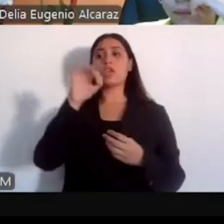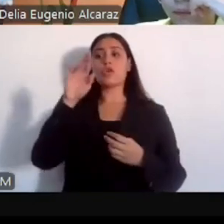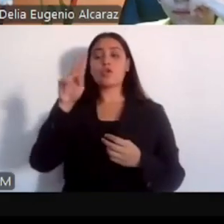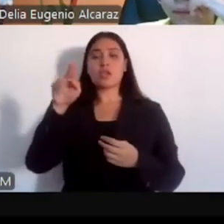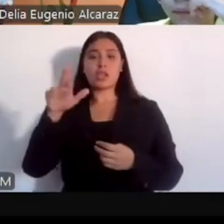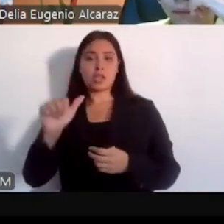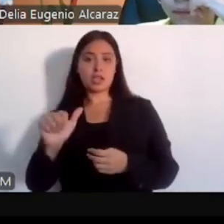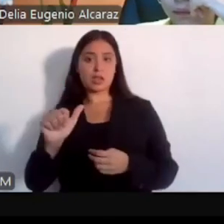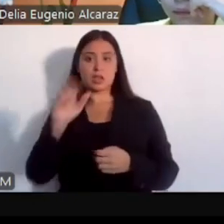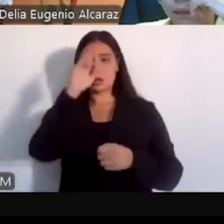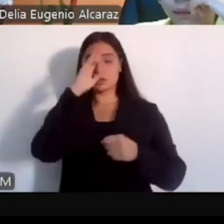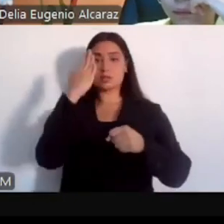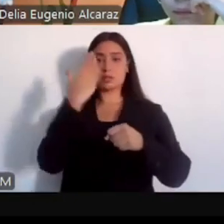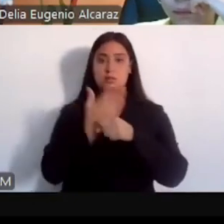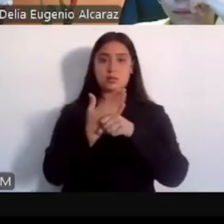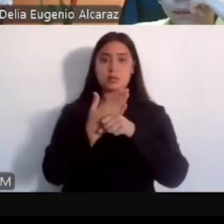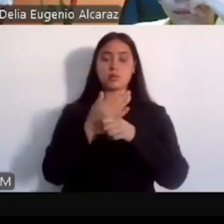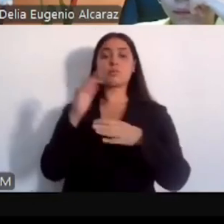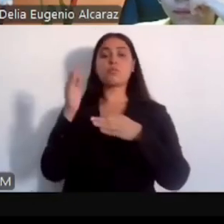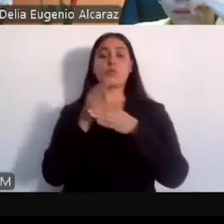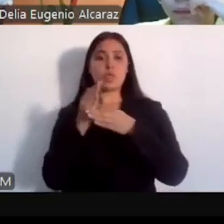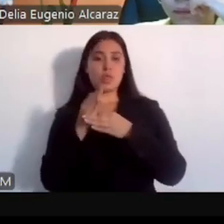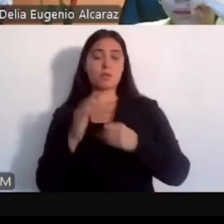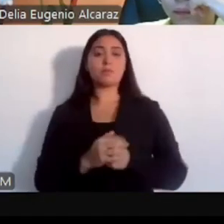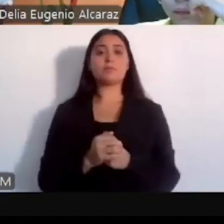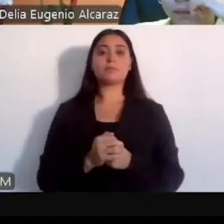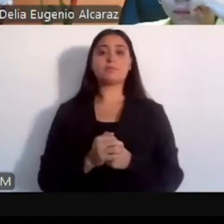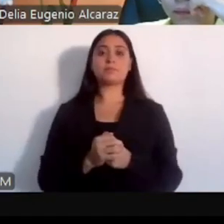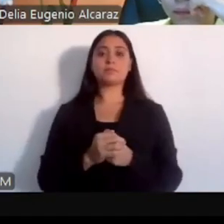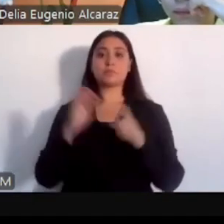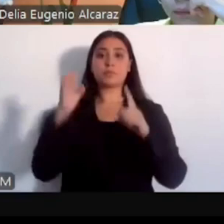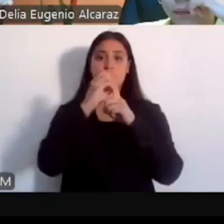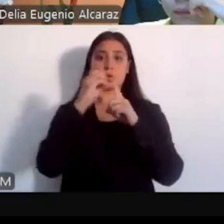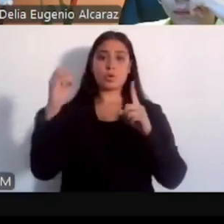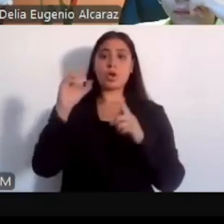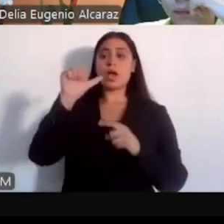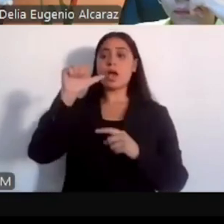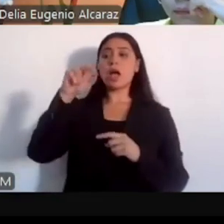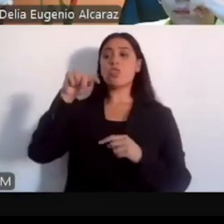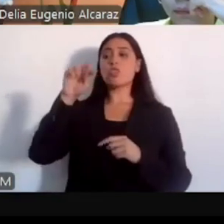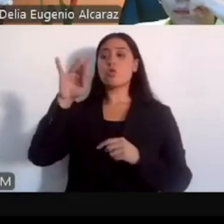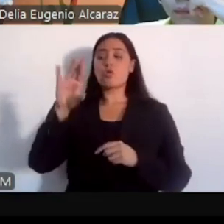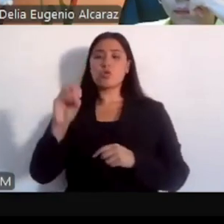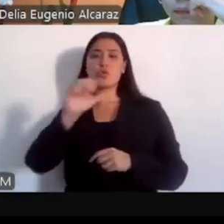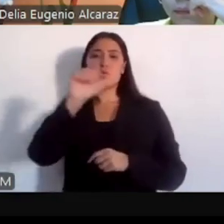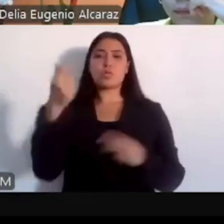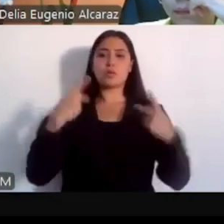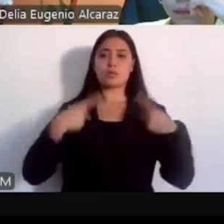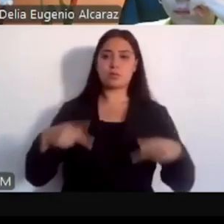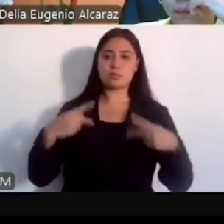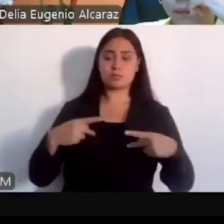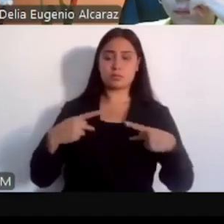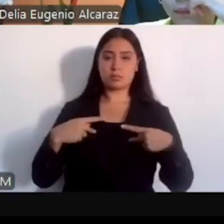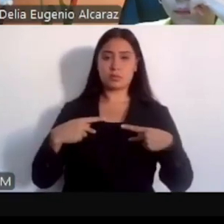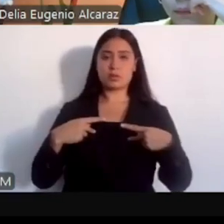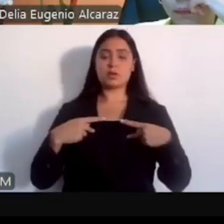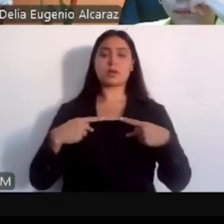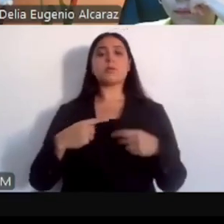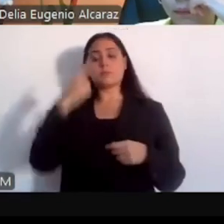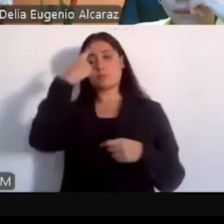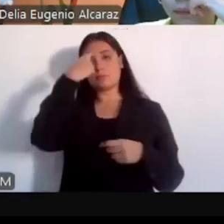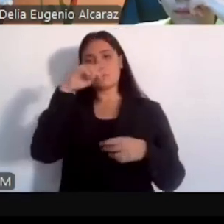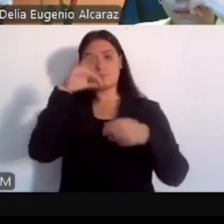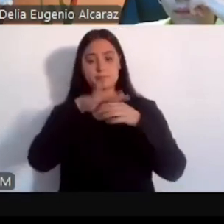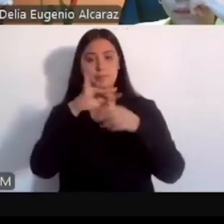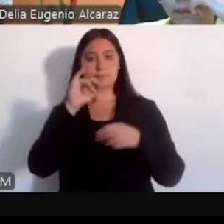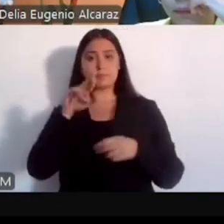autoridad responsa Morena en el orden Antonio Reyes García y otras personas y el Instituto electoral y de participación ciudadana